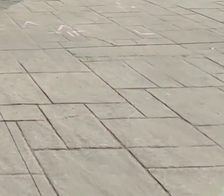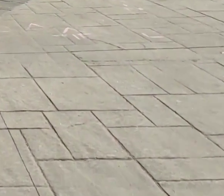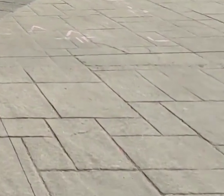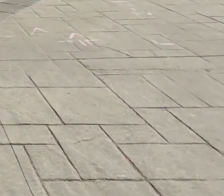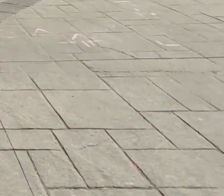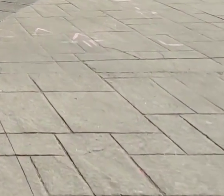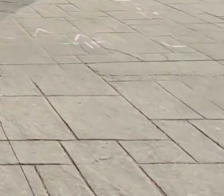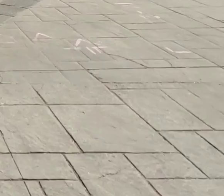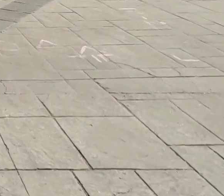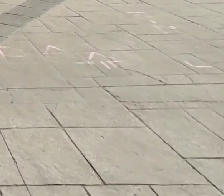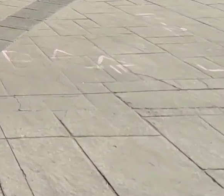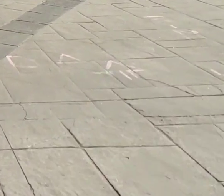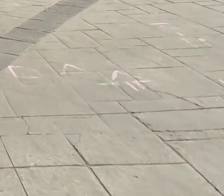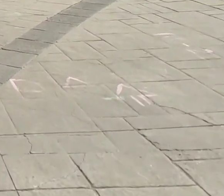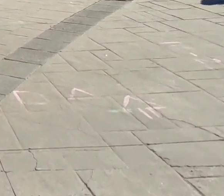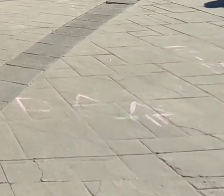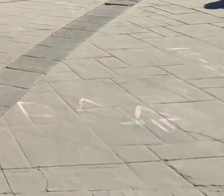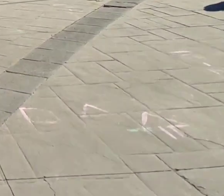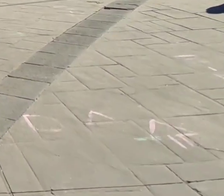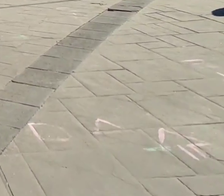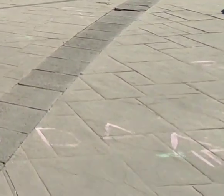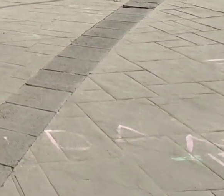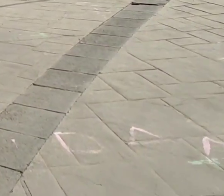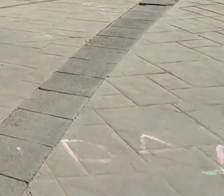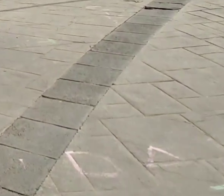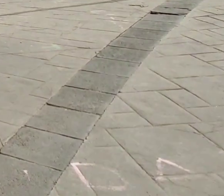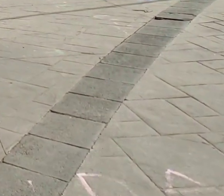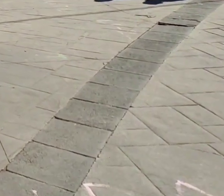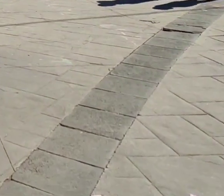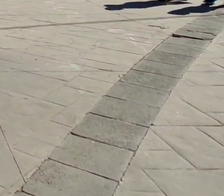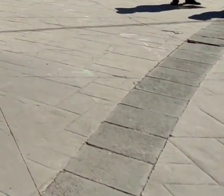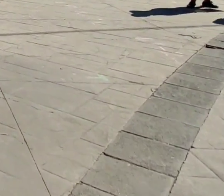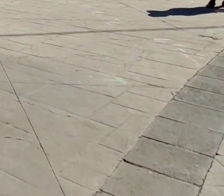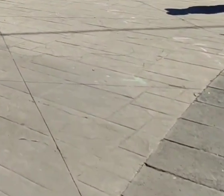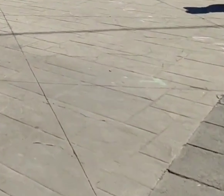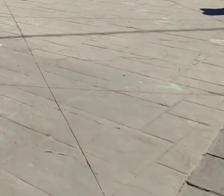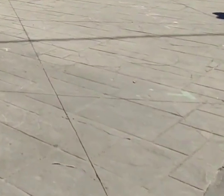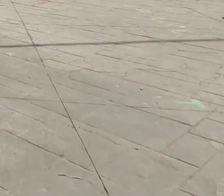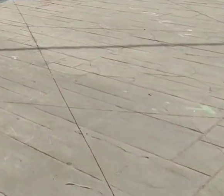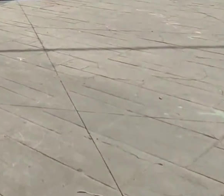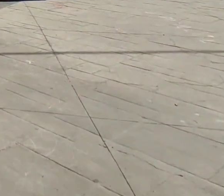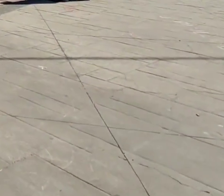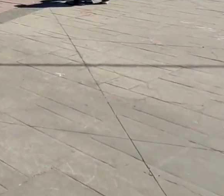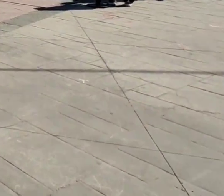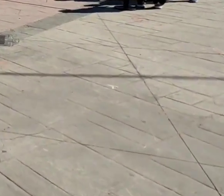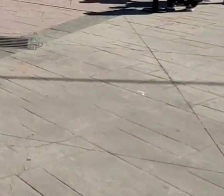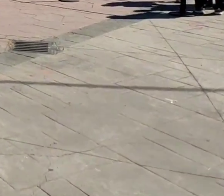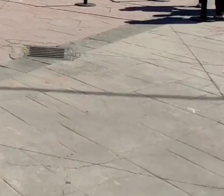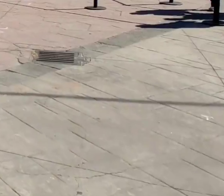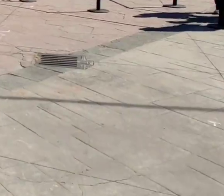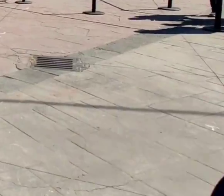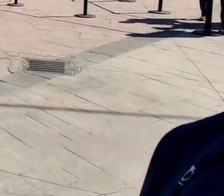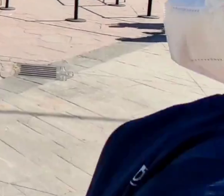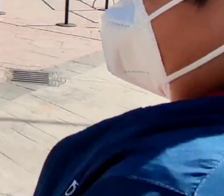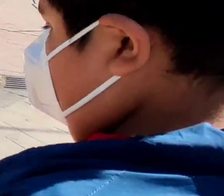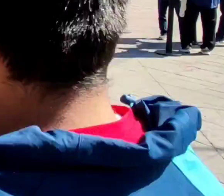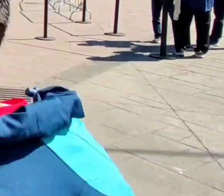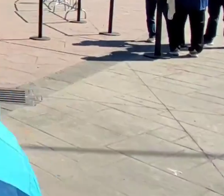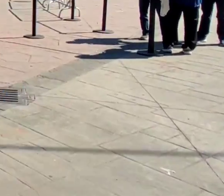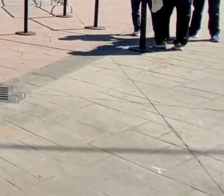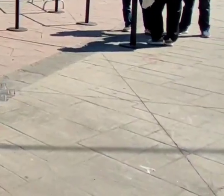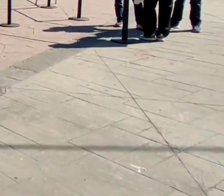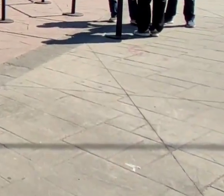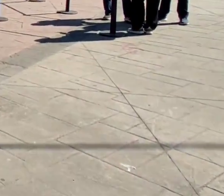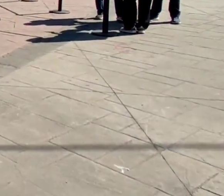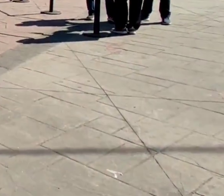65, 66, 67 años, están invitando a que vayan por su tarjeta.